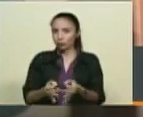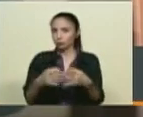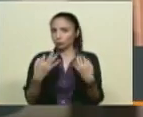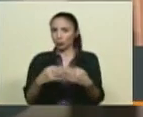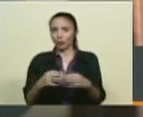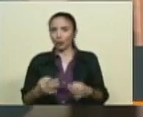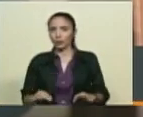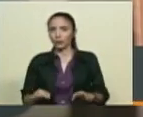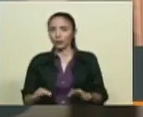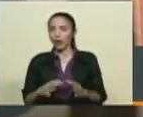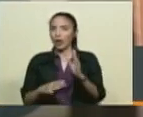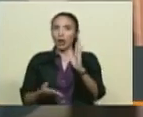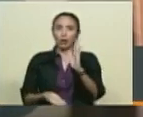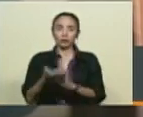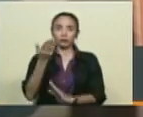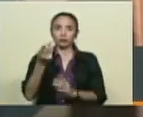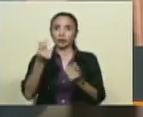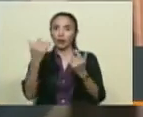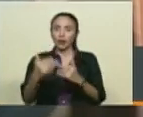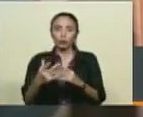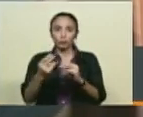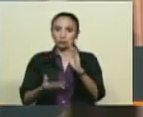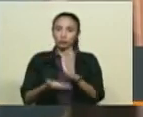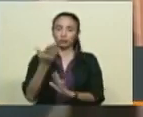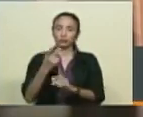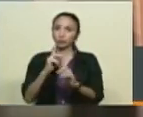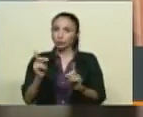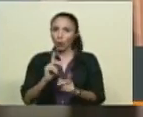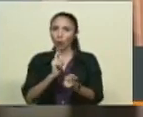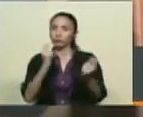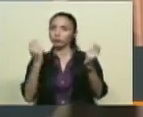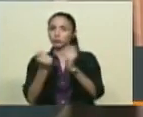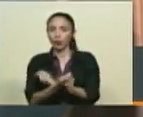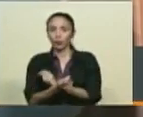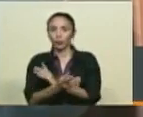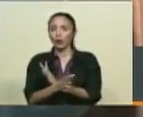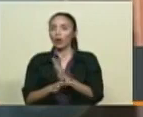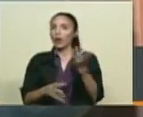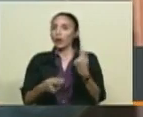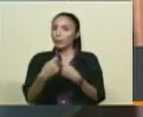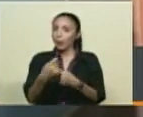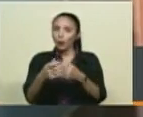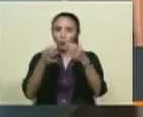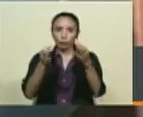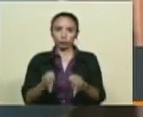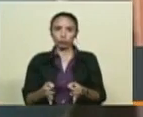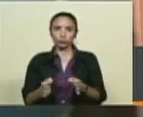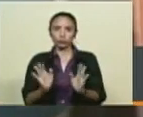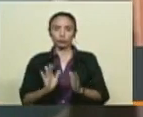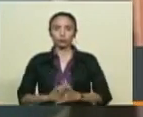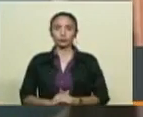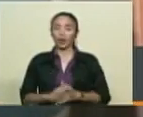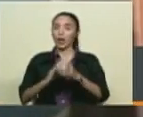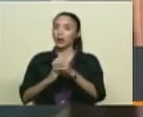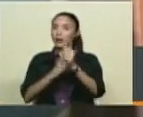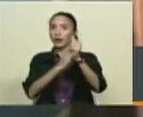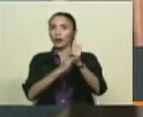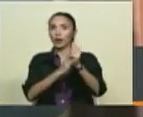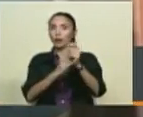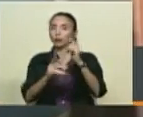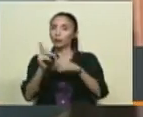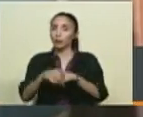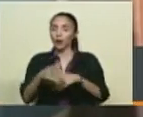Ganan los inversionistas, el mundo financiero. Es ganar, ganar. Bajo el liderazgo y la conducción de la